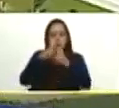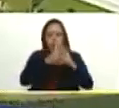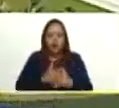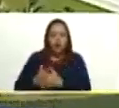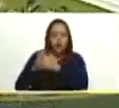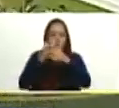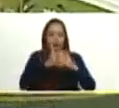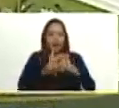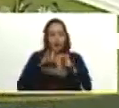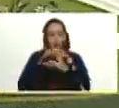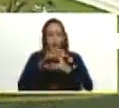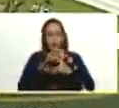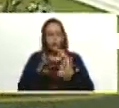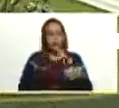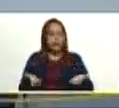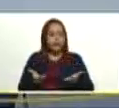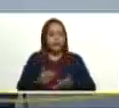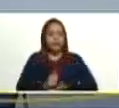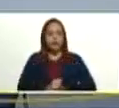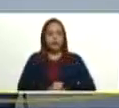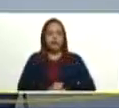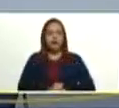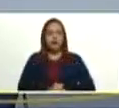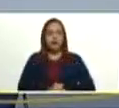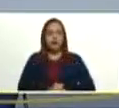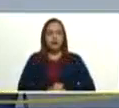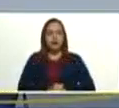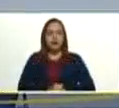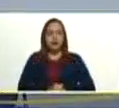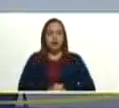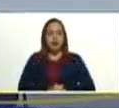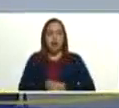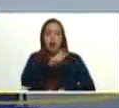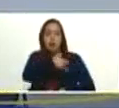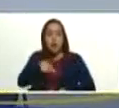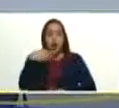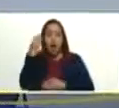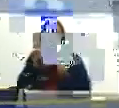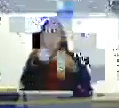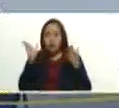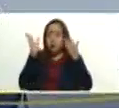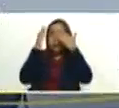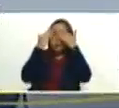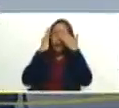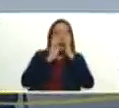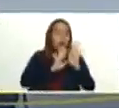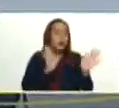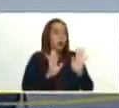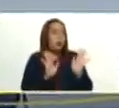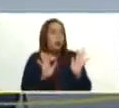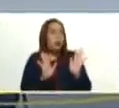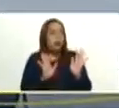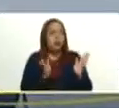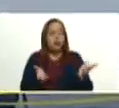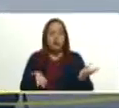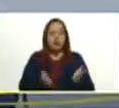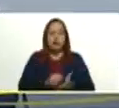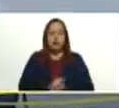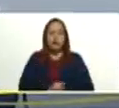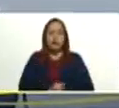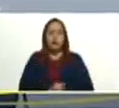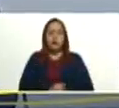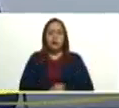Estados Unidos de América. El que lo haga is involving himself or herself